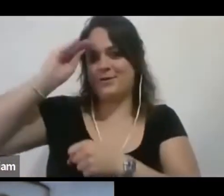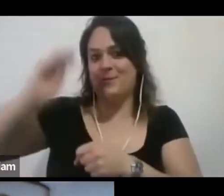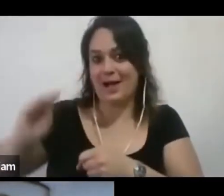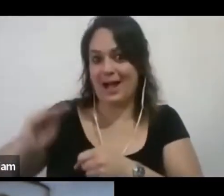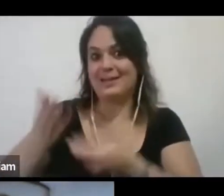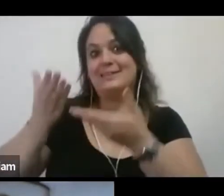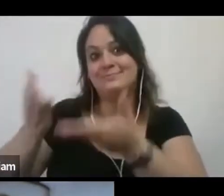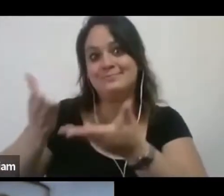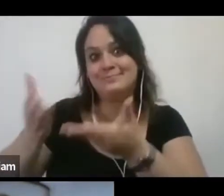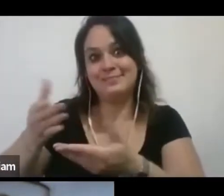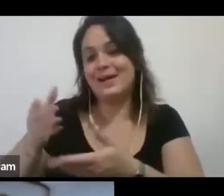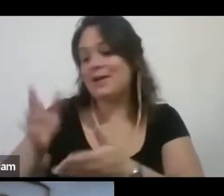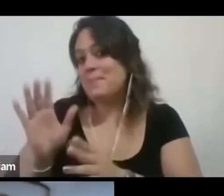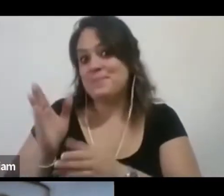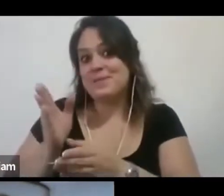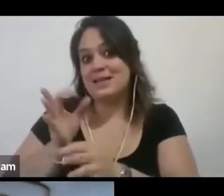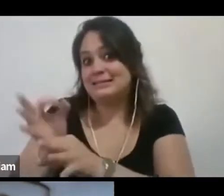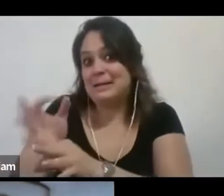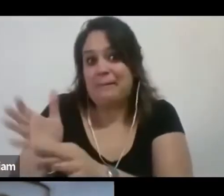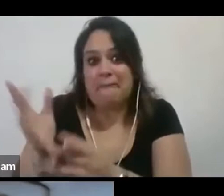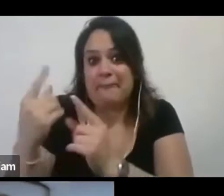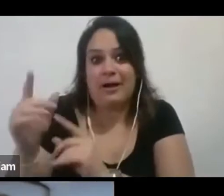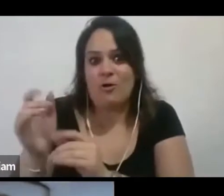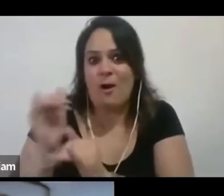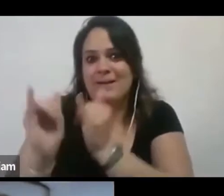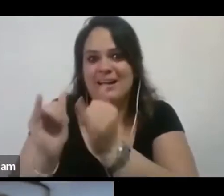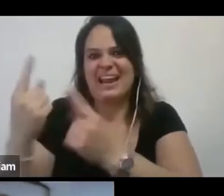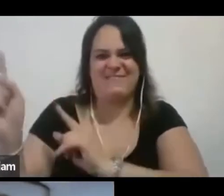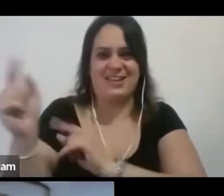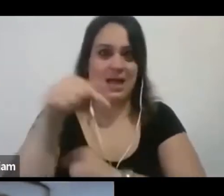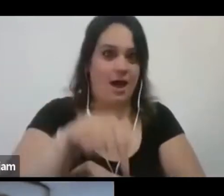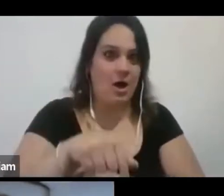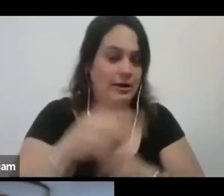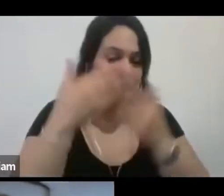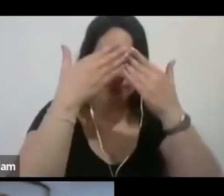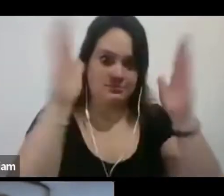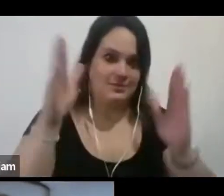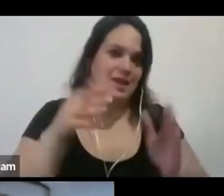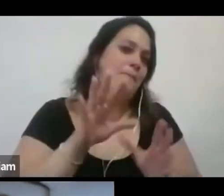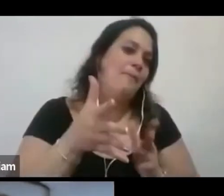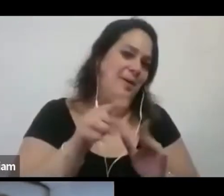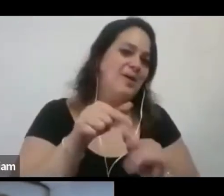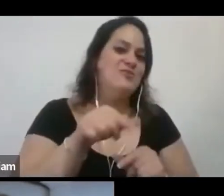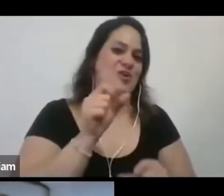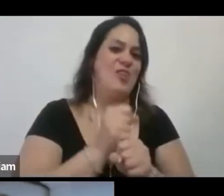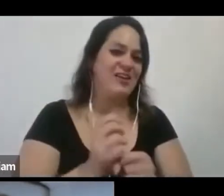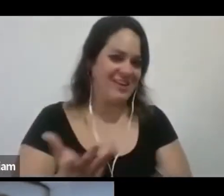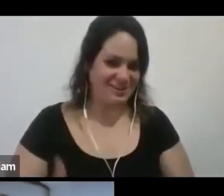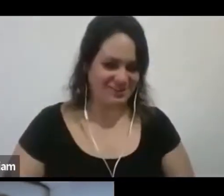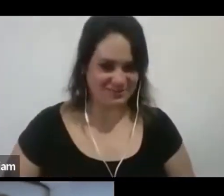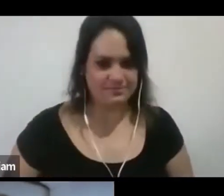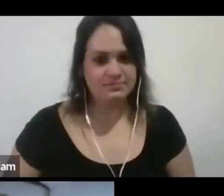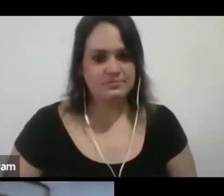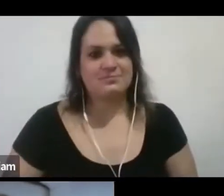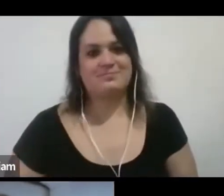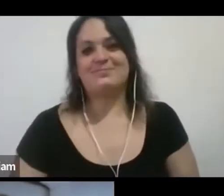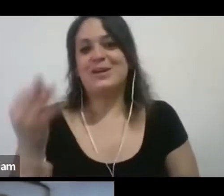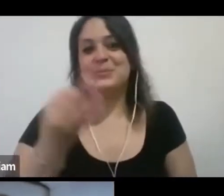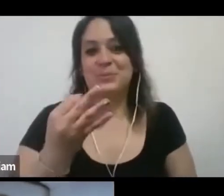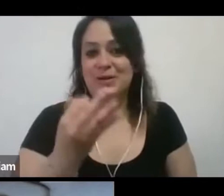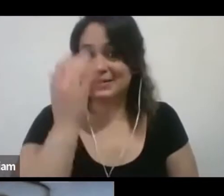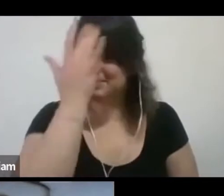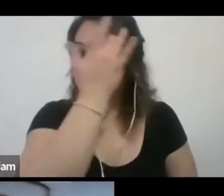asesoría letrada. Entonces, bueno, ese es más o menos mi currículum. Bien.